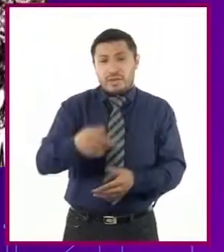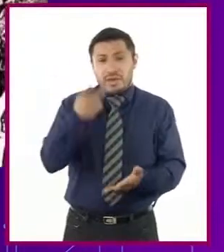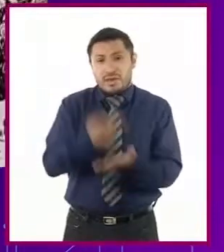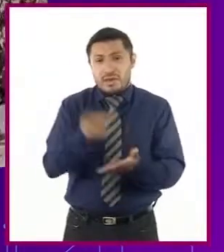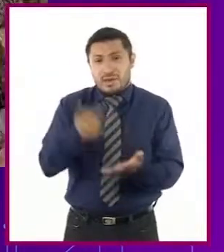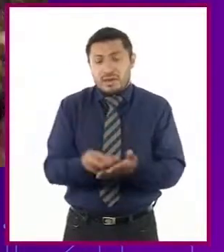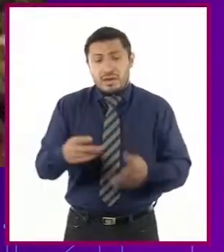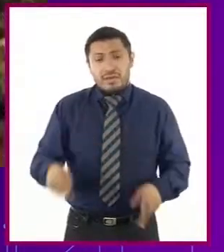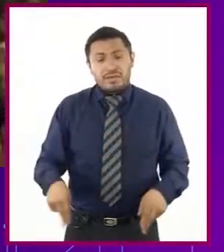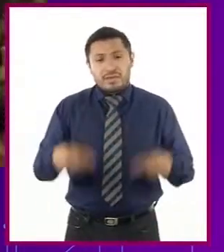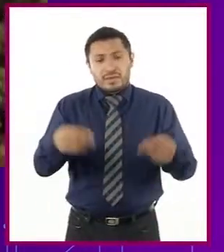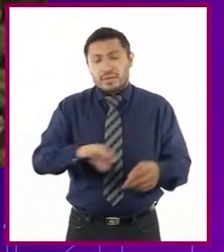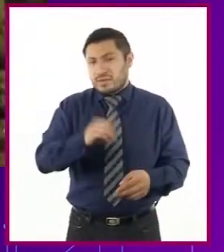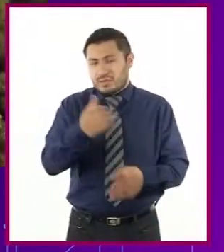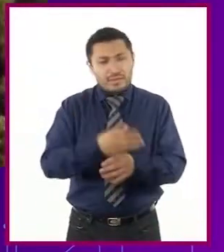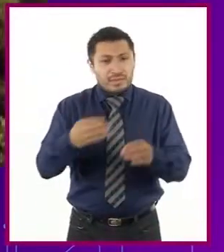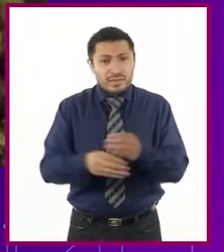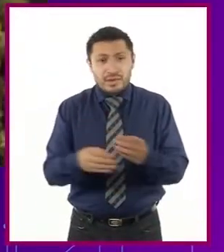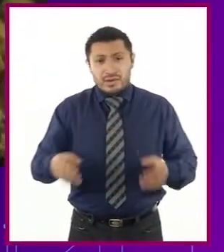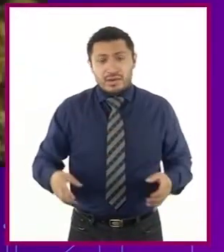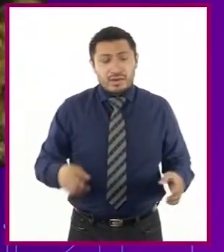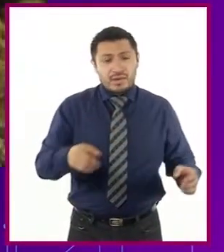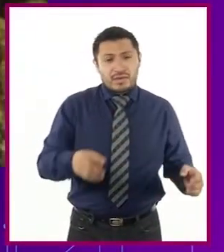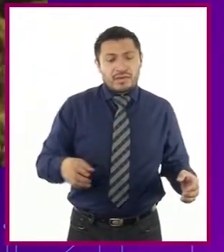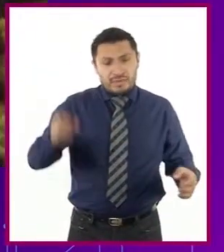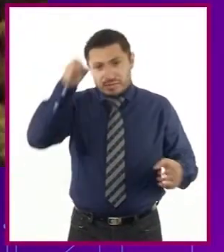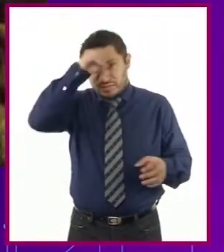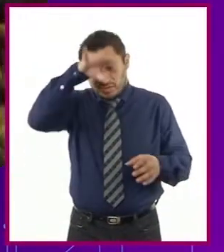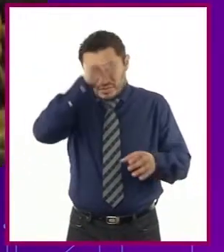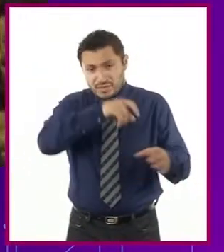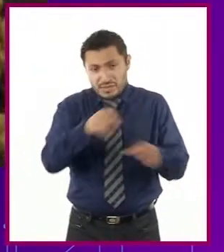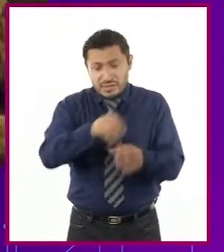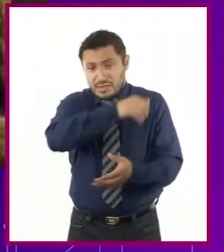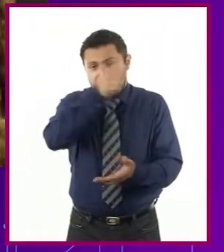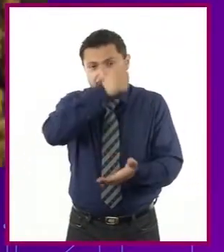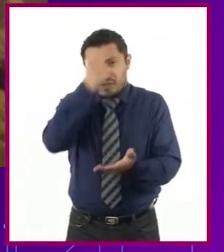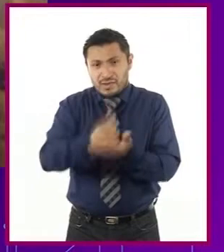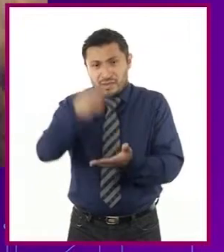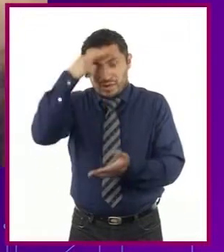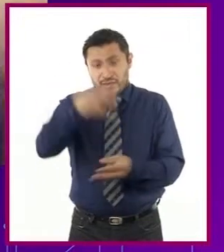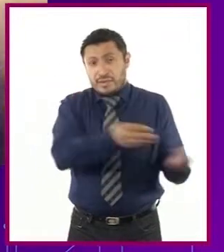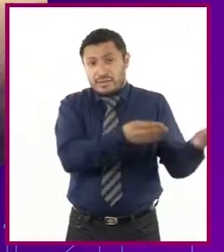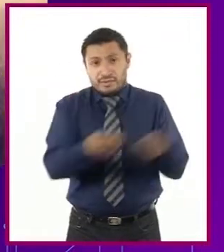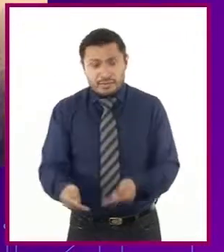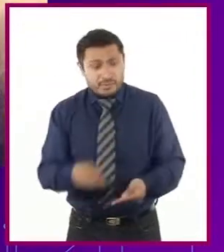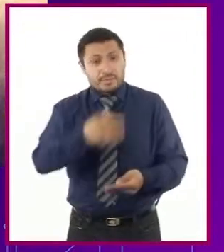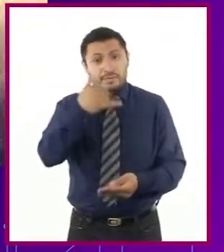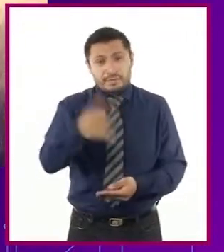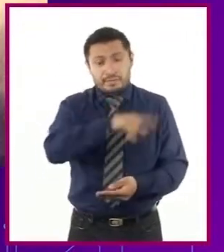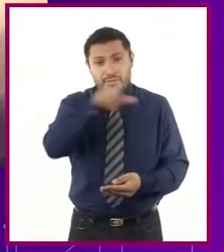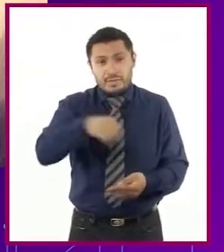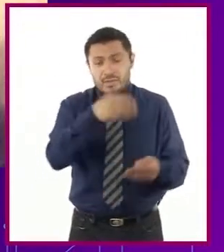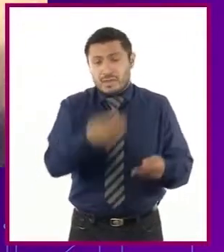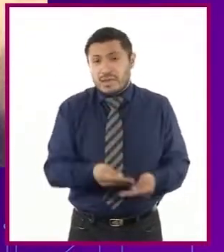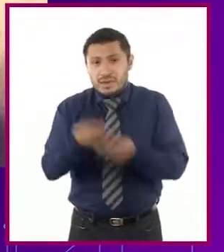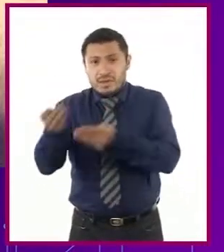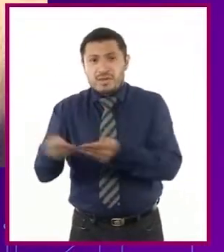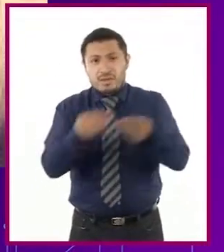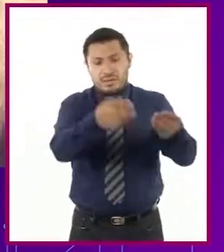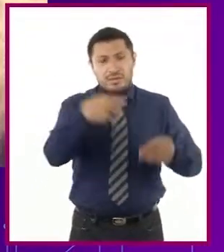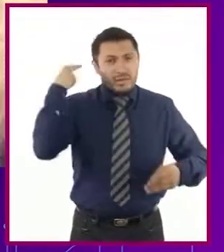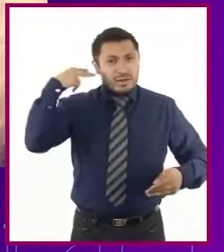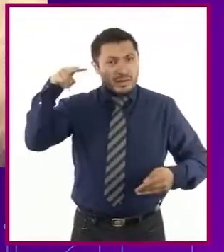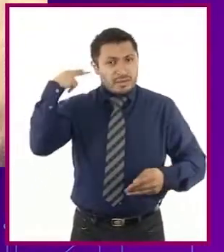y otras mercancías de los reales mineros hacia la Ciudad de México y posteriormente trasladarlas al puerto de